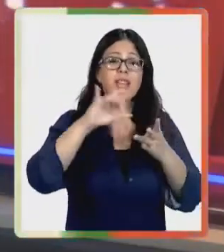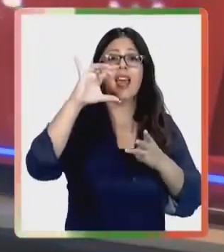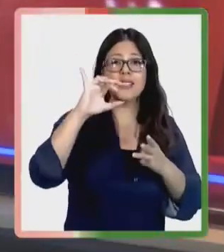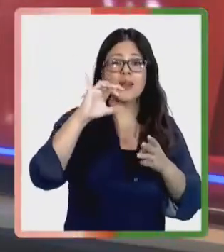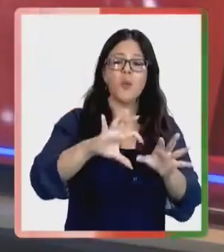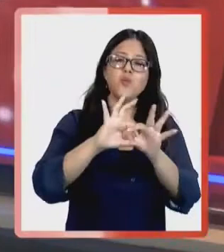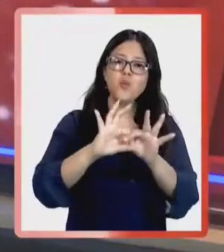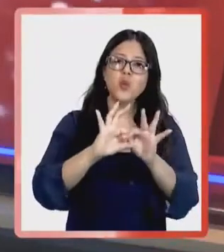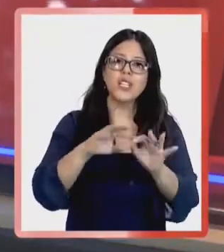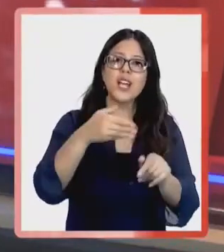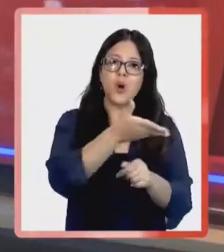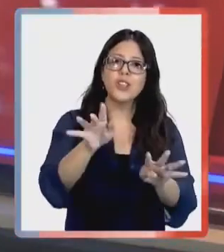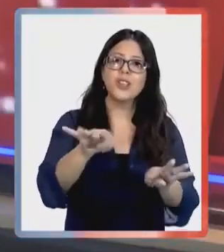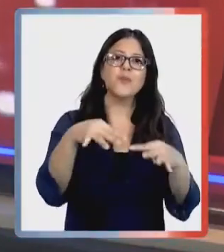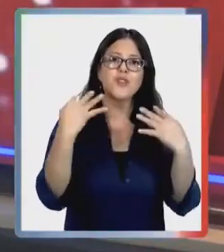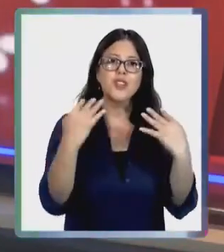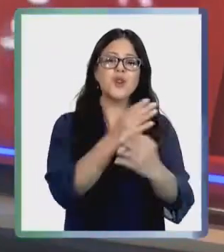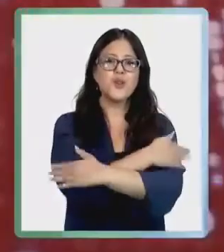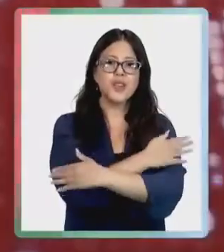pronto.